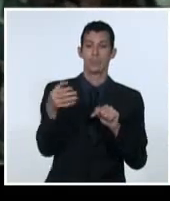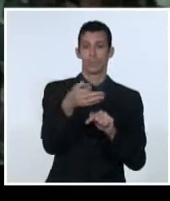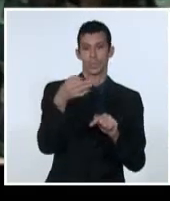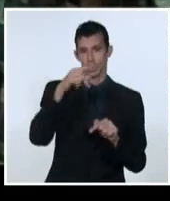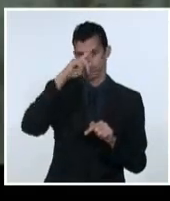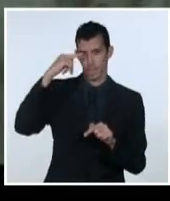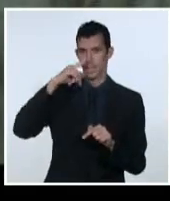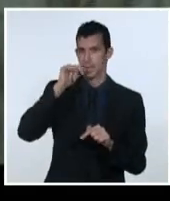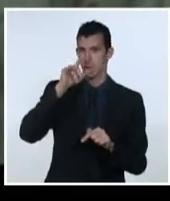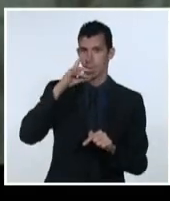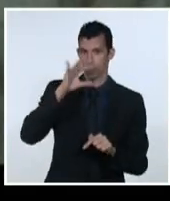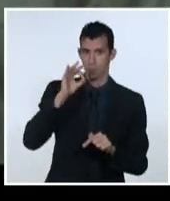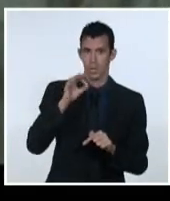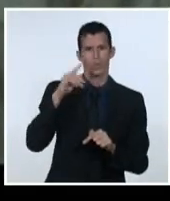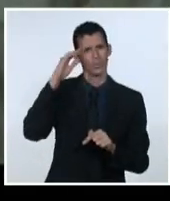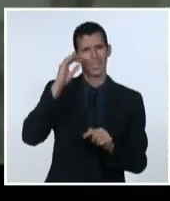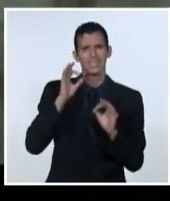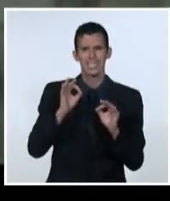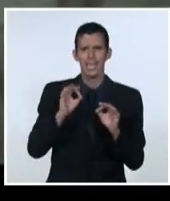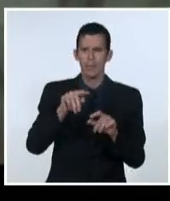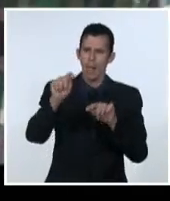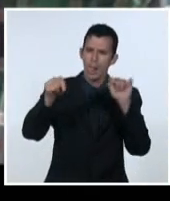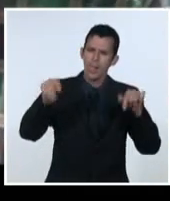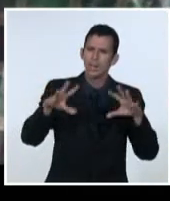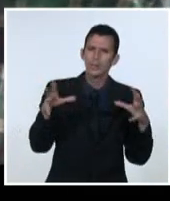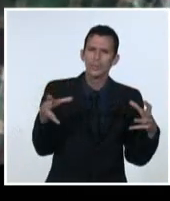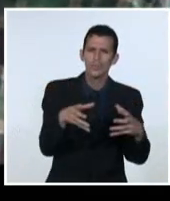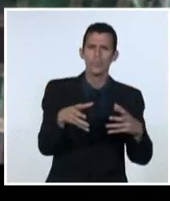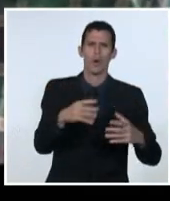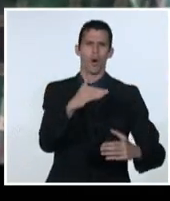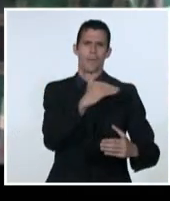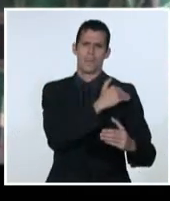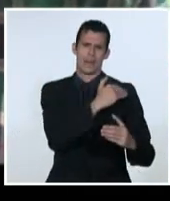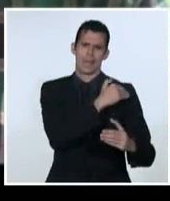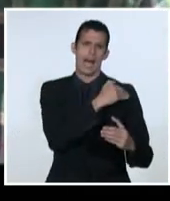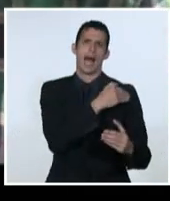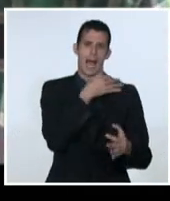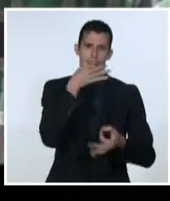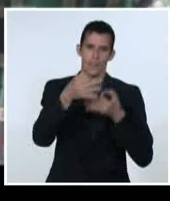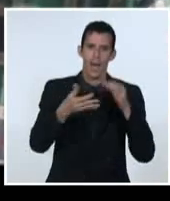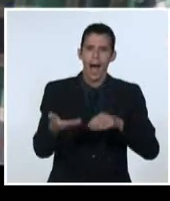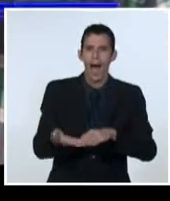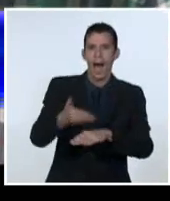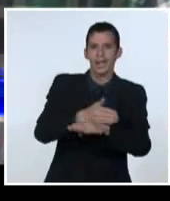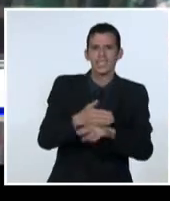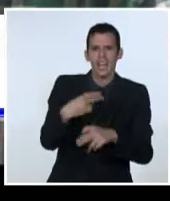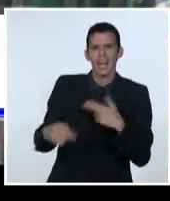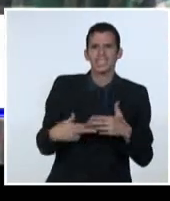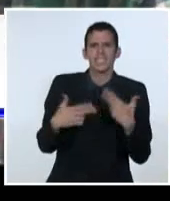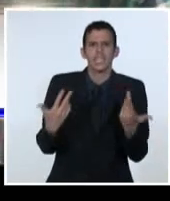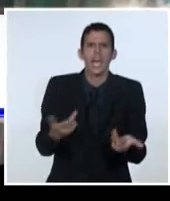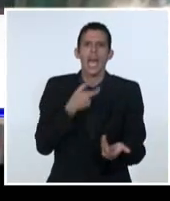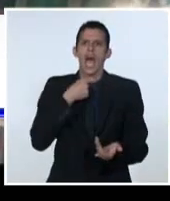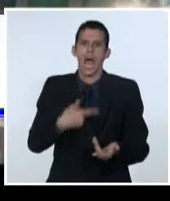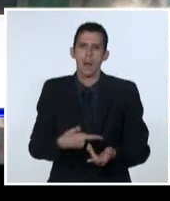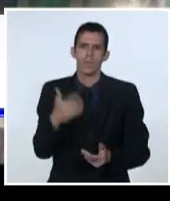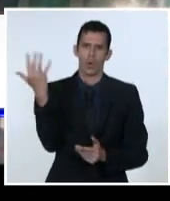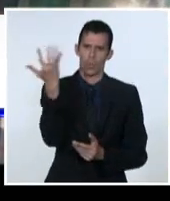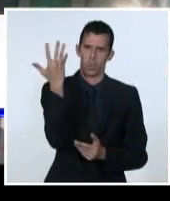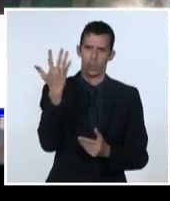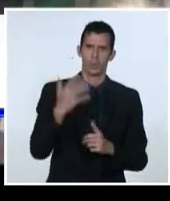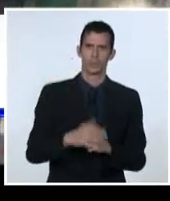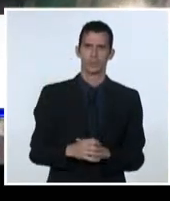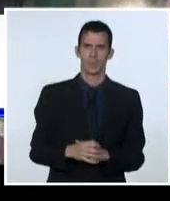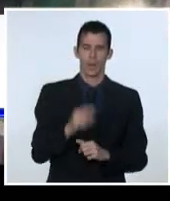de intensas lluvias para las próximas horas evaluamos todo lo relacionado con la canasta básica lo que tiene que ver